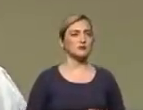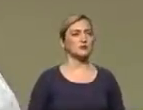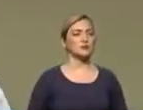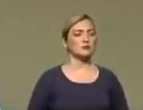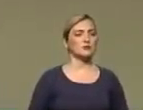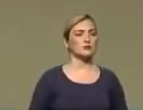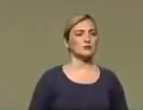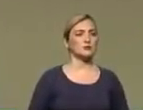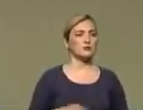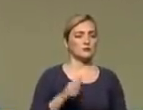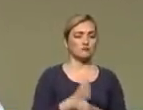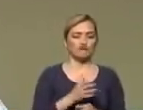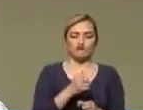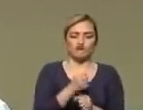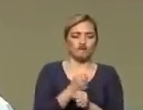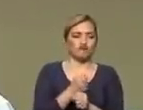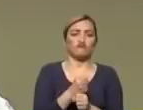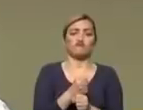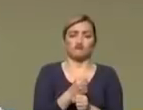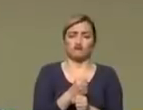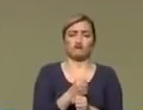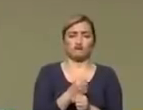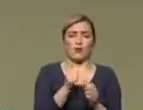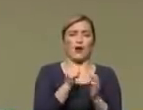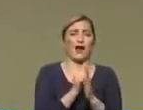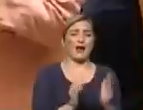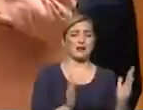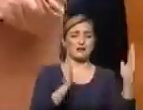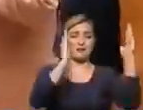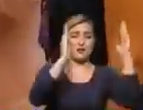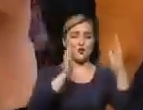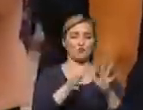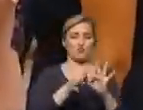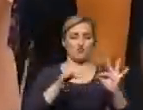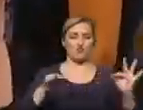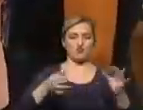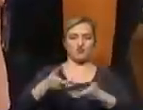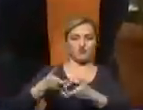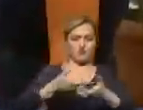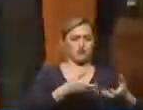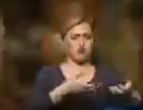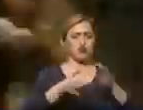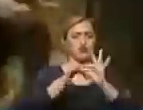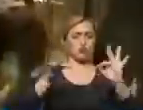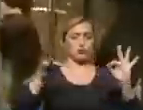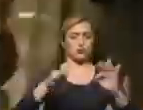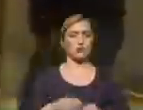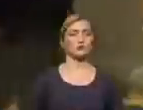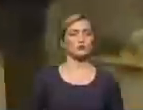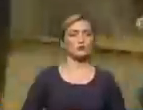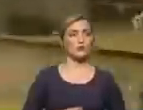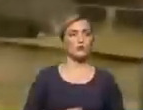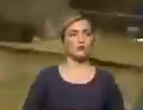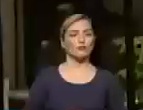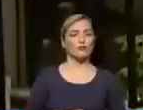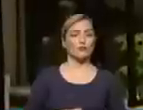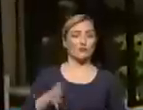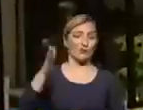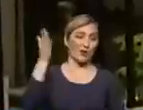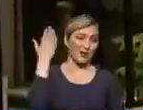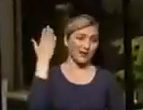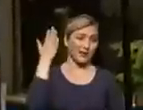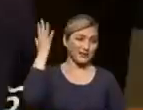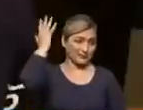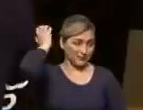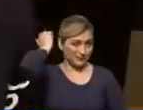medidas de bioseguridad, hacemos las desinfecciones de las agencias a doble jornada. La alcaldesa de Guayaquil, Cintia Viteri, recorrió las oficinas del municipio, que este